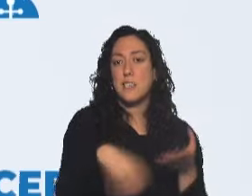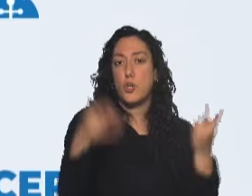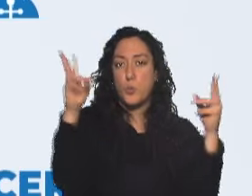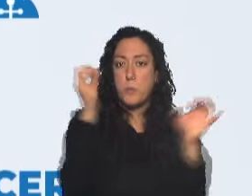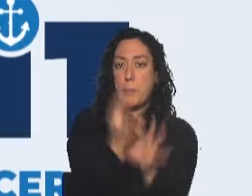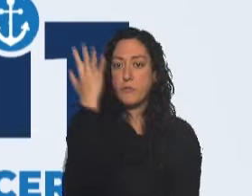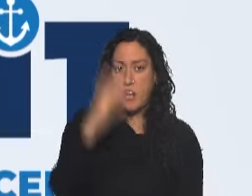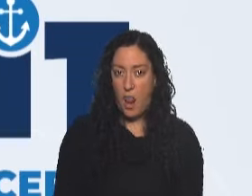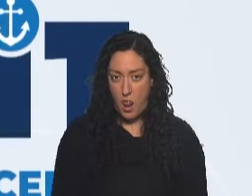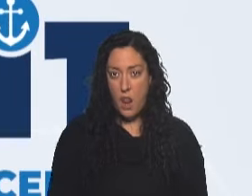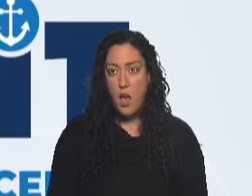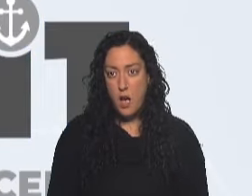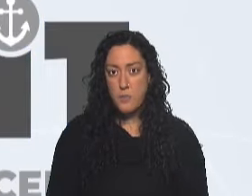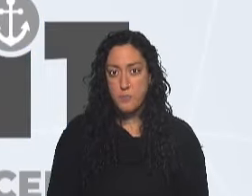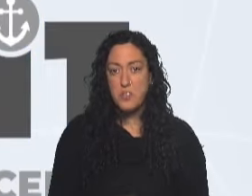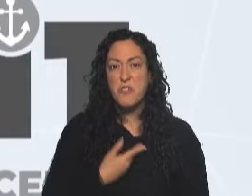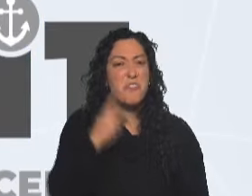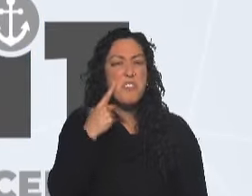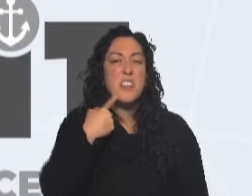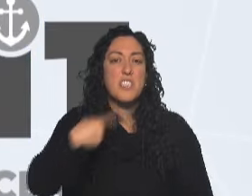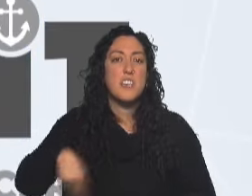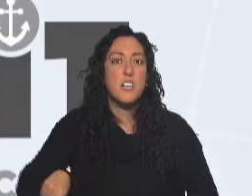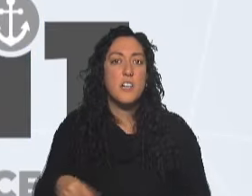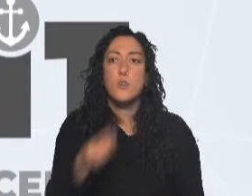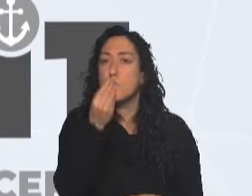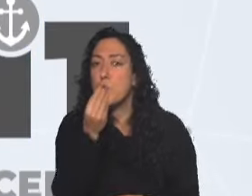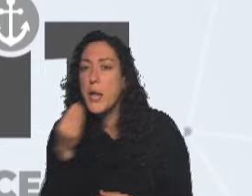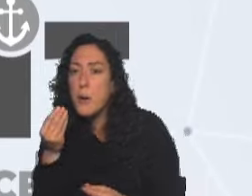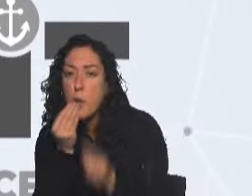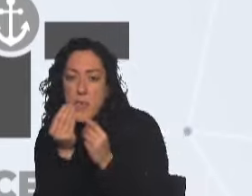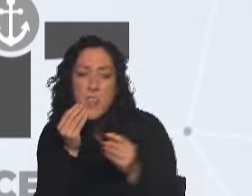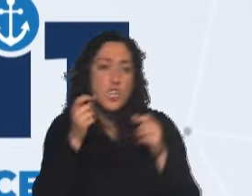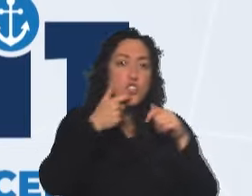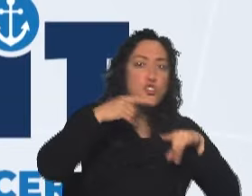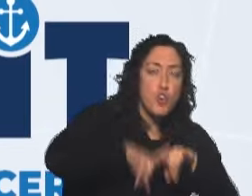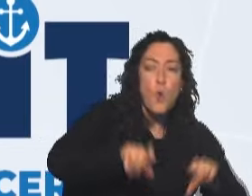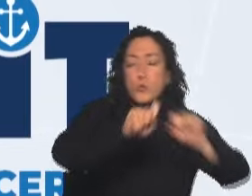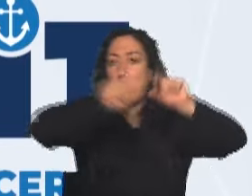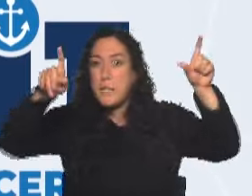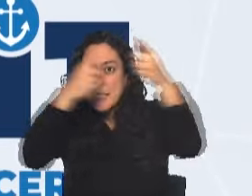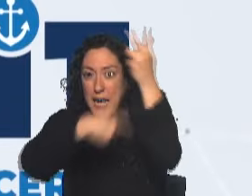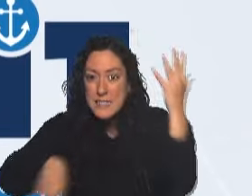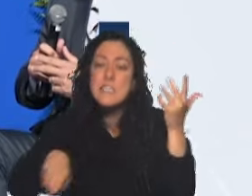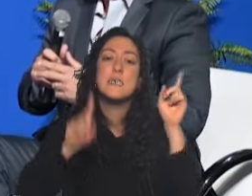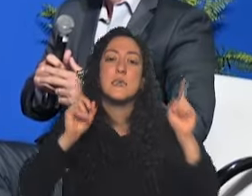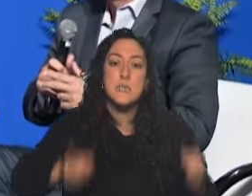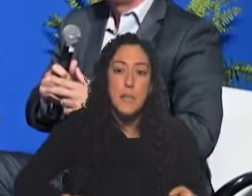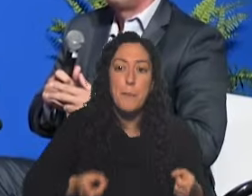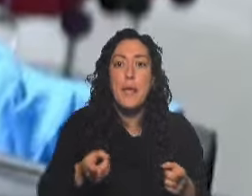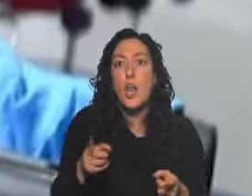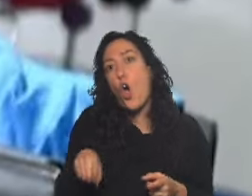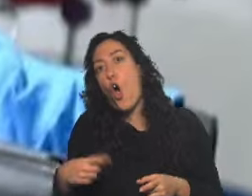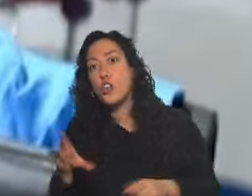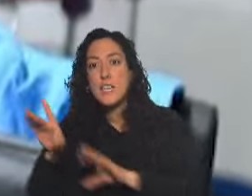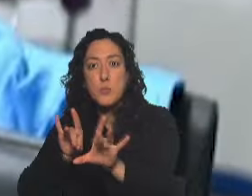¿Qué habrá en la FIT? Degustaciones, shows, sorpresas y la oportunidad única de acceder a mejores